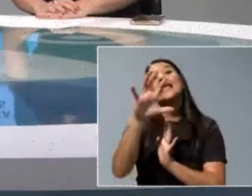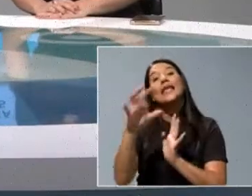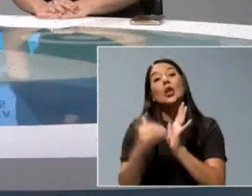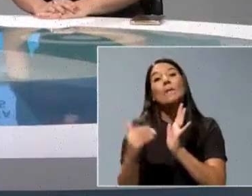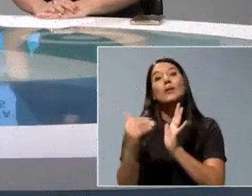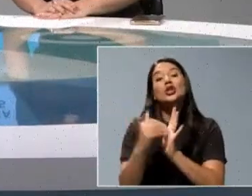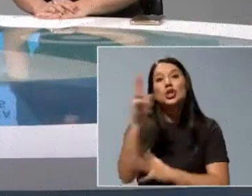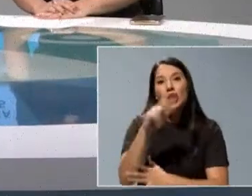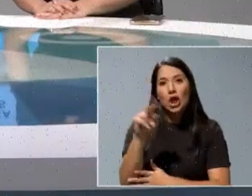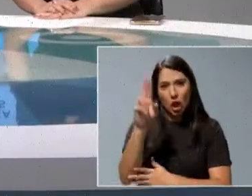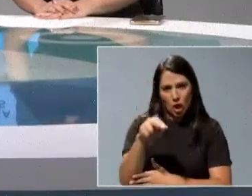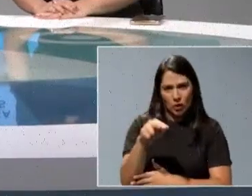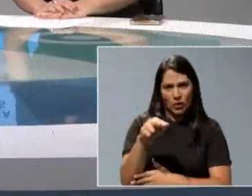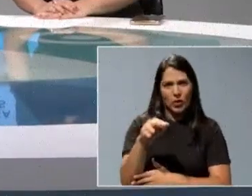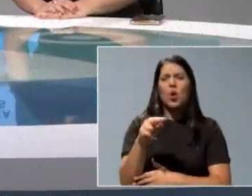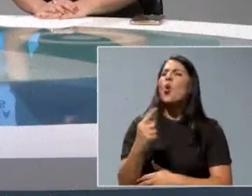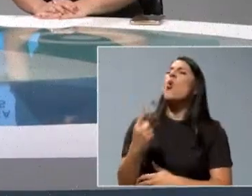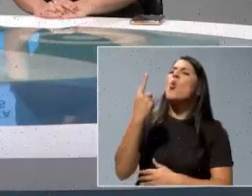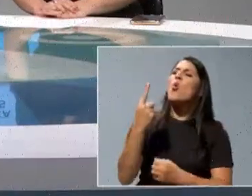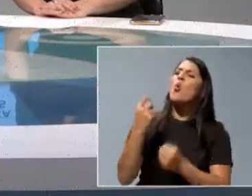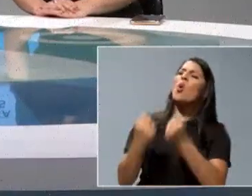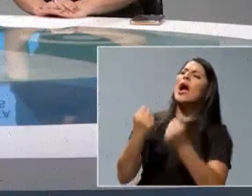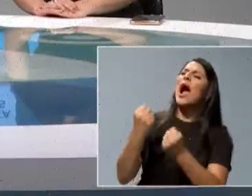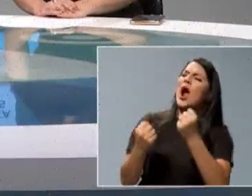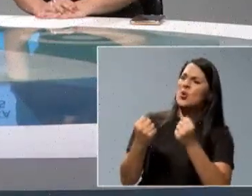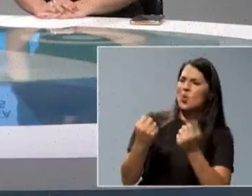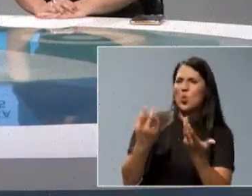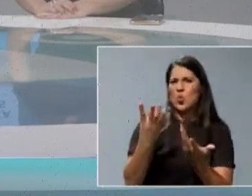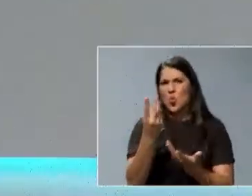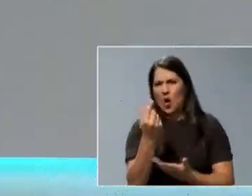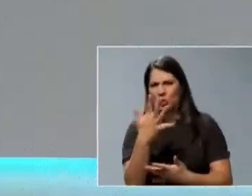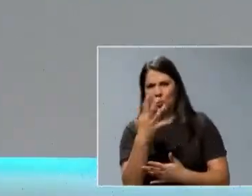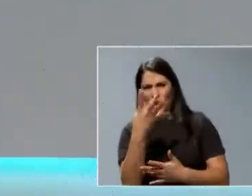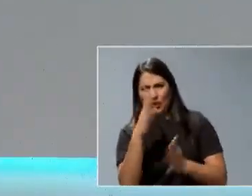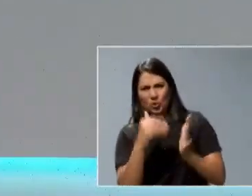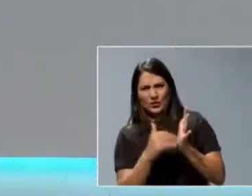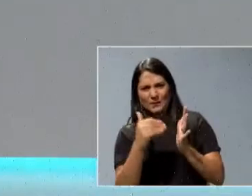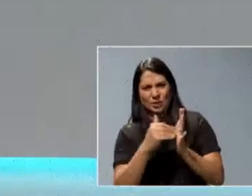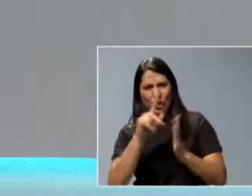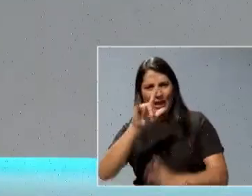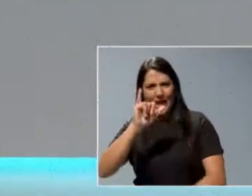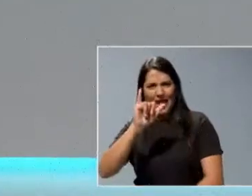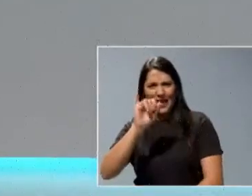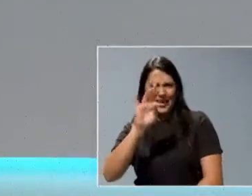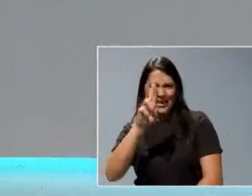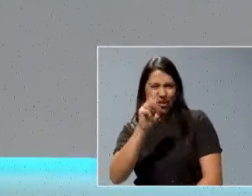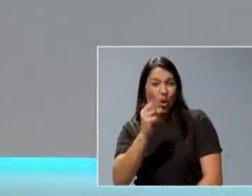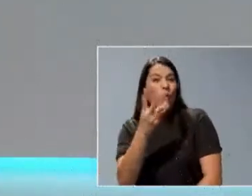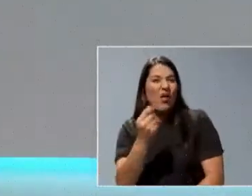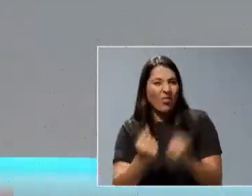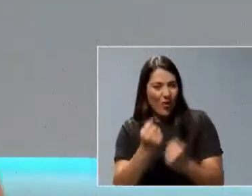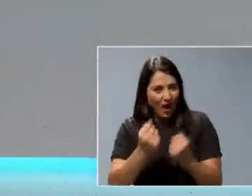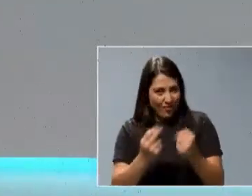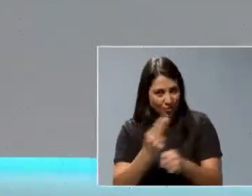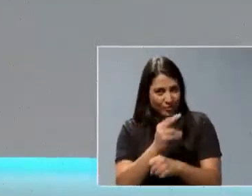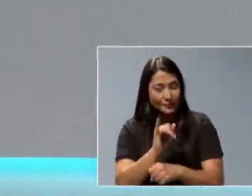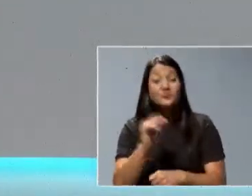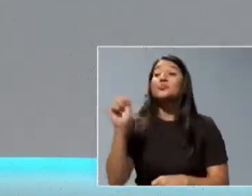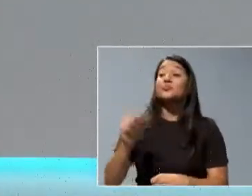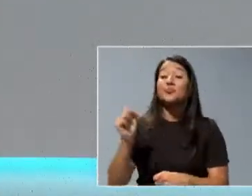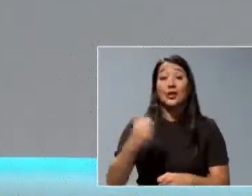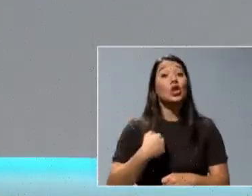alcanza? ¿Cuánto anda un carro con estos 14 millones de litros? Nosotros quisimos también hacerlo de esa manera, hacer la conversión para que